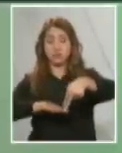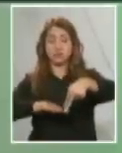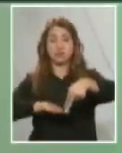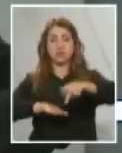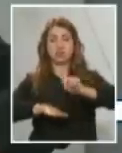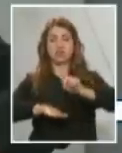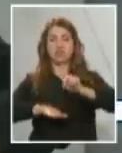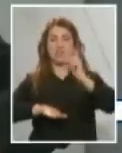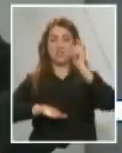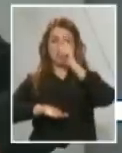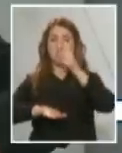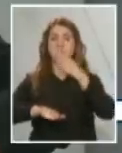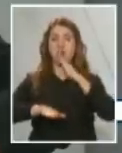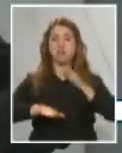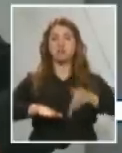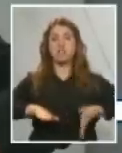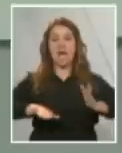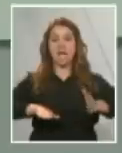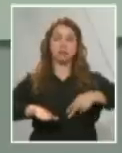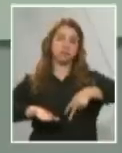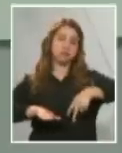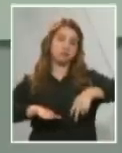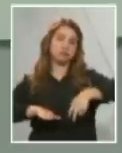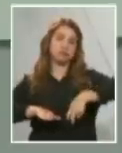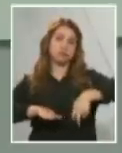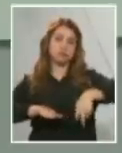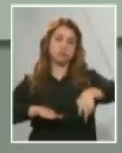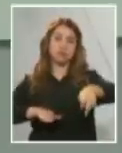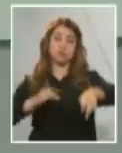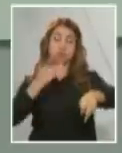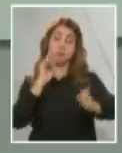Sí, corro el riesgo de que un auto me atropelle, de que